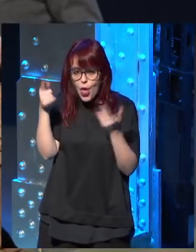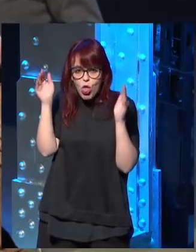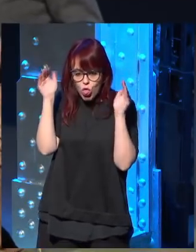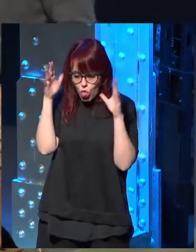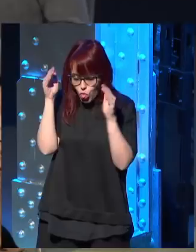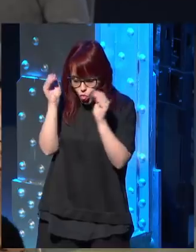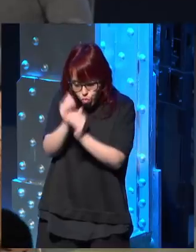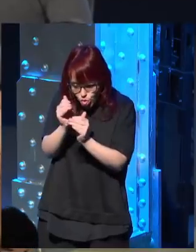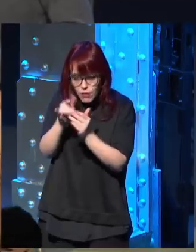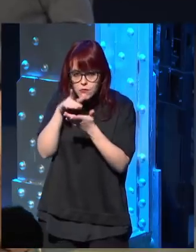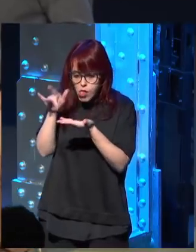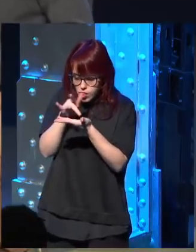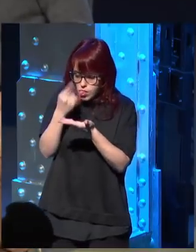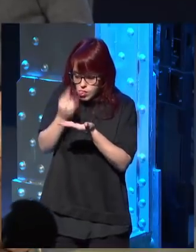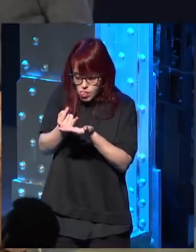pequeña, ¿no?